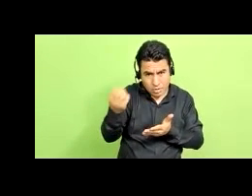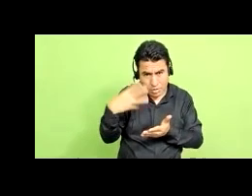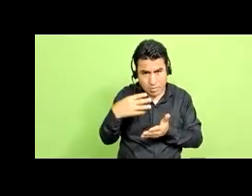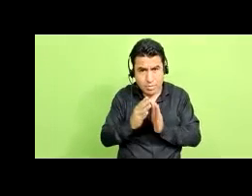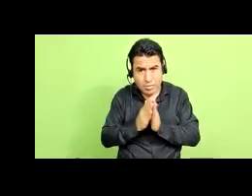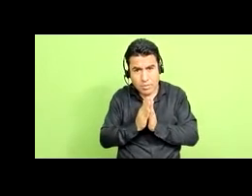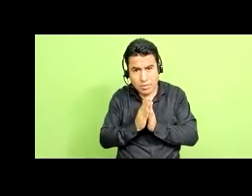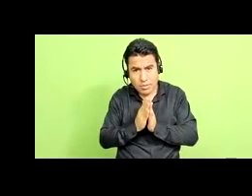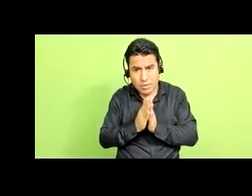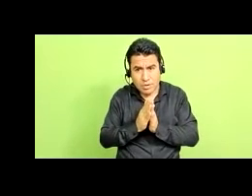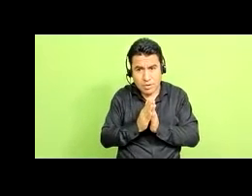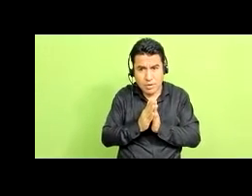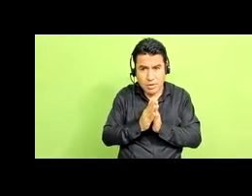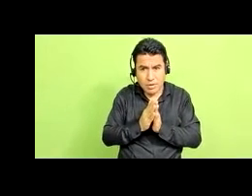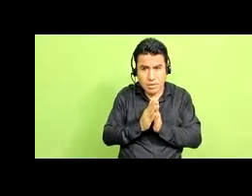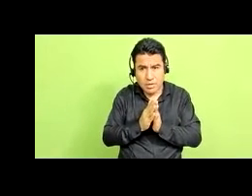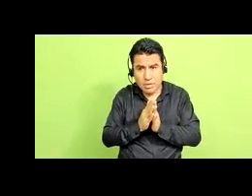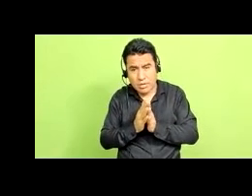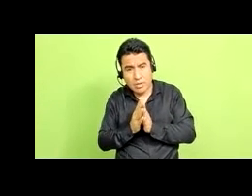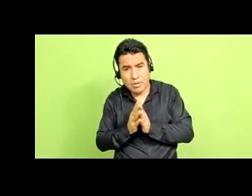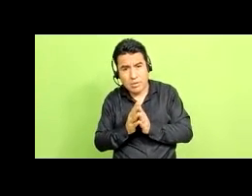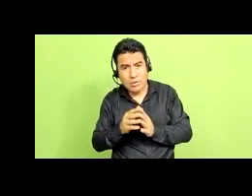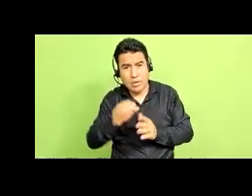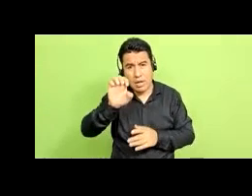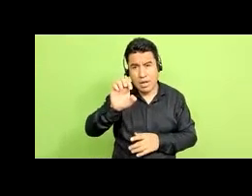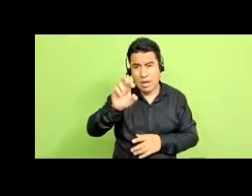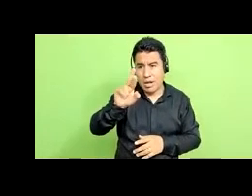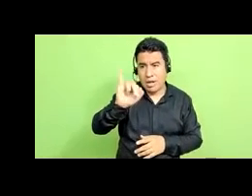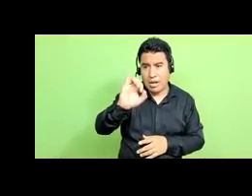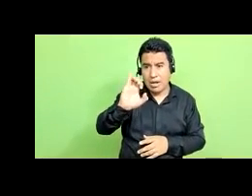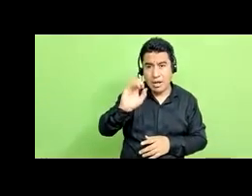creo que es un micro